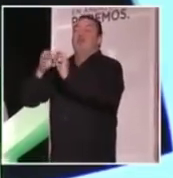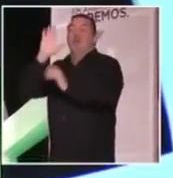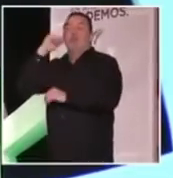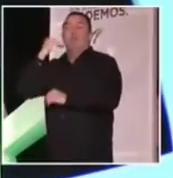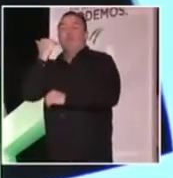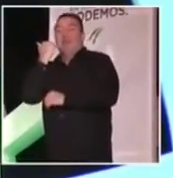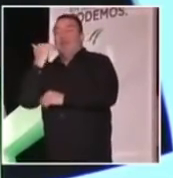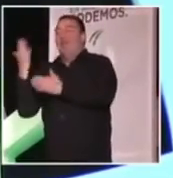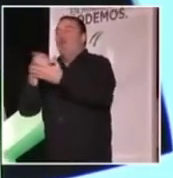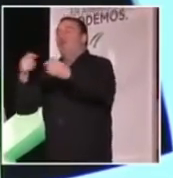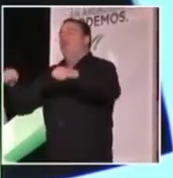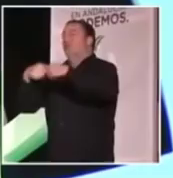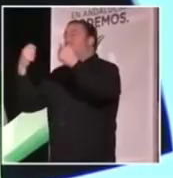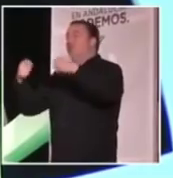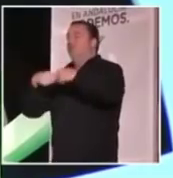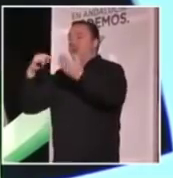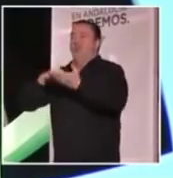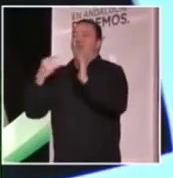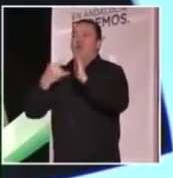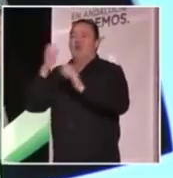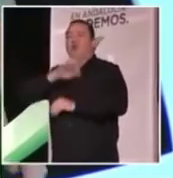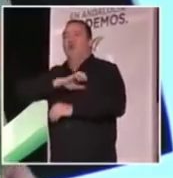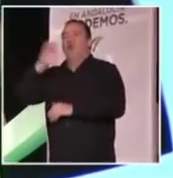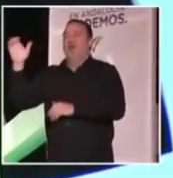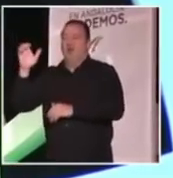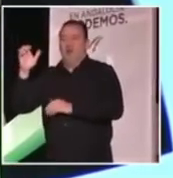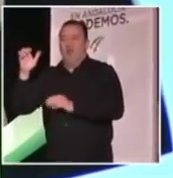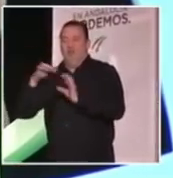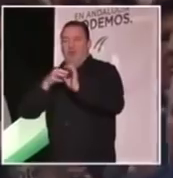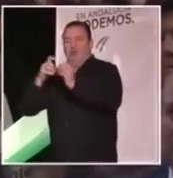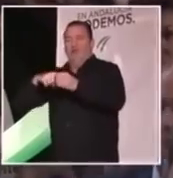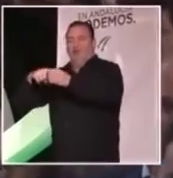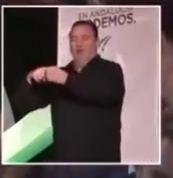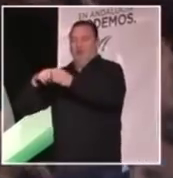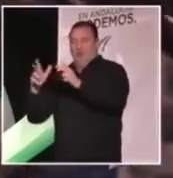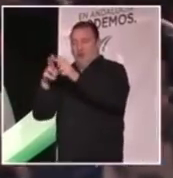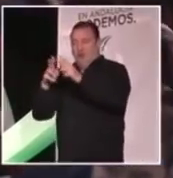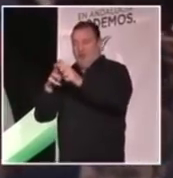que han destruido el proyecto de una Europa social.